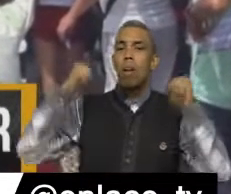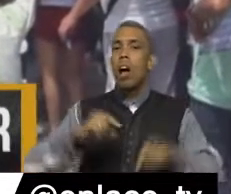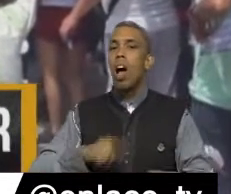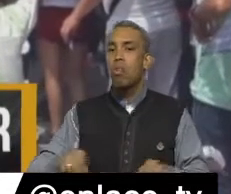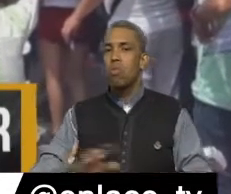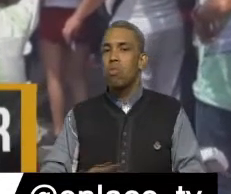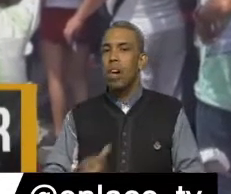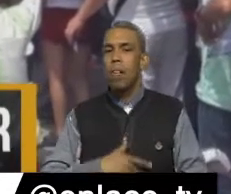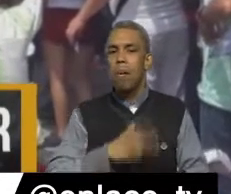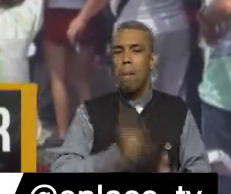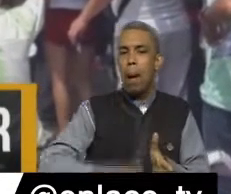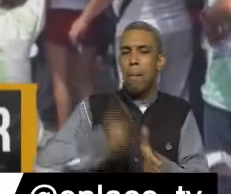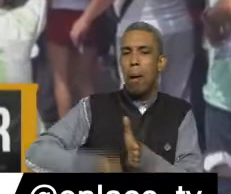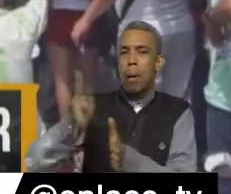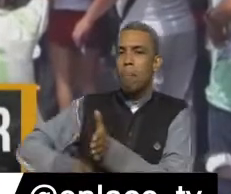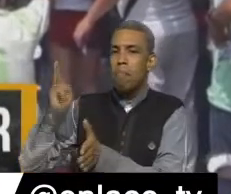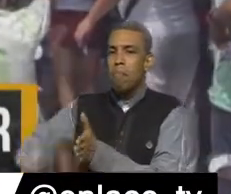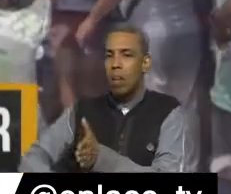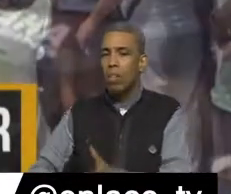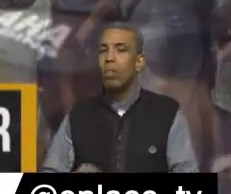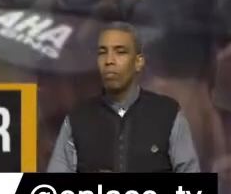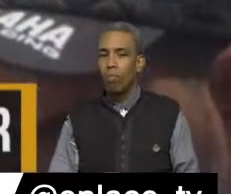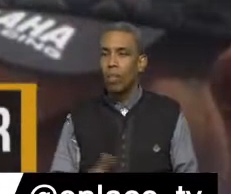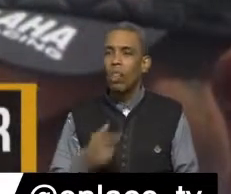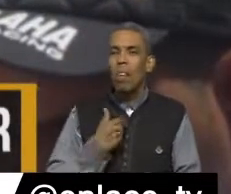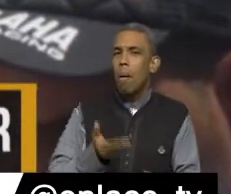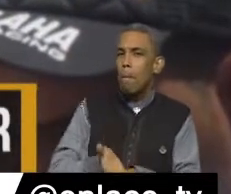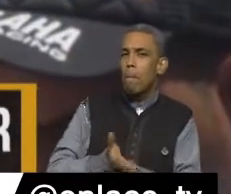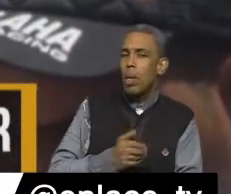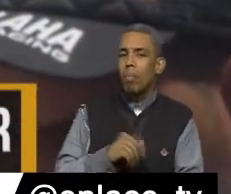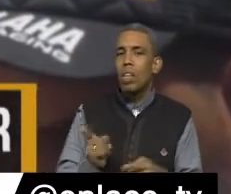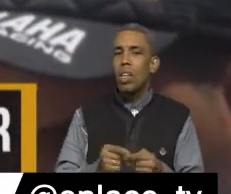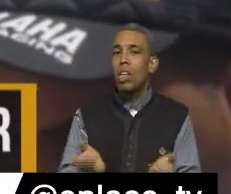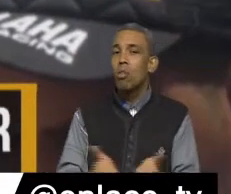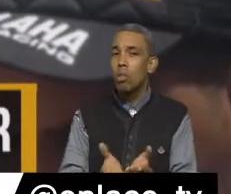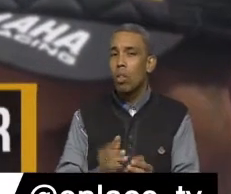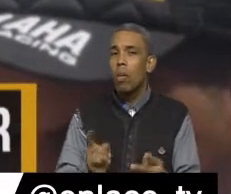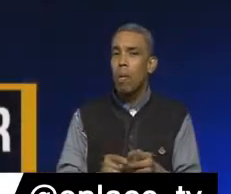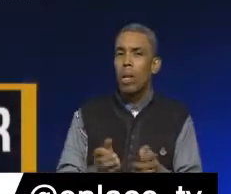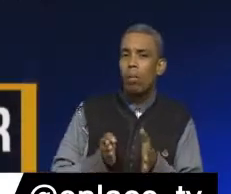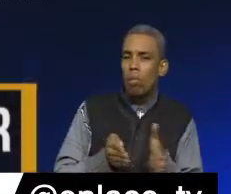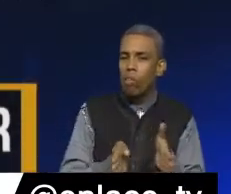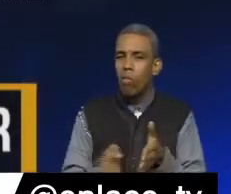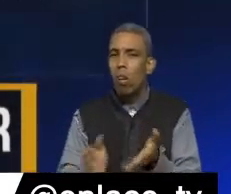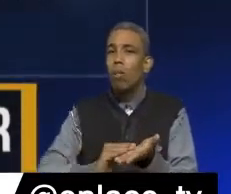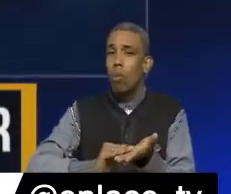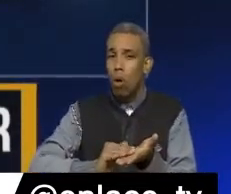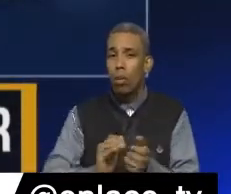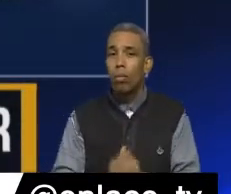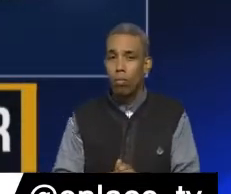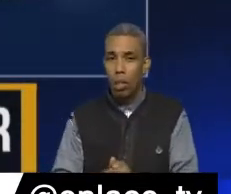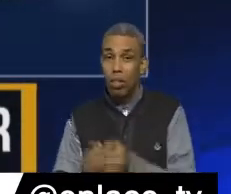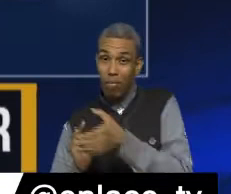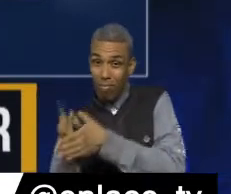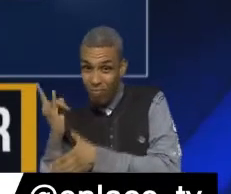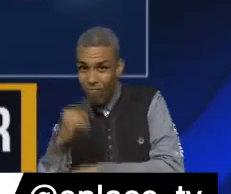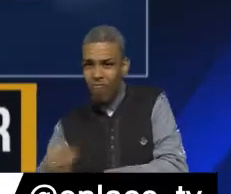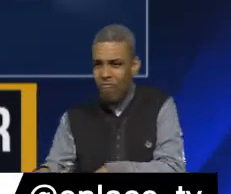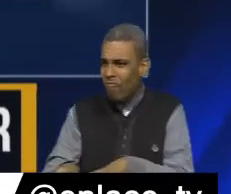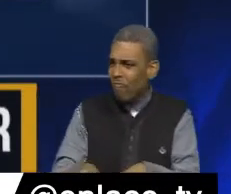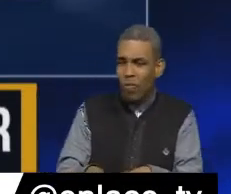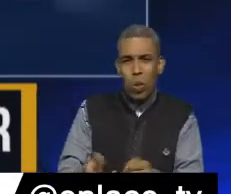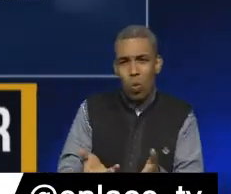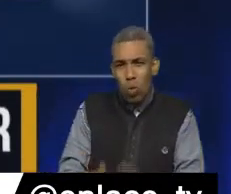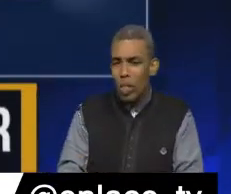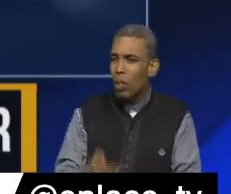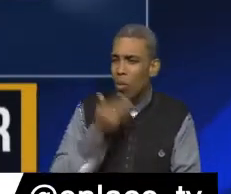que se cumpla con lo prometido, educación, vías y la sustitución de los cultivos ilícitos. Bueno, nosotros los líderes nos han matado a